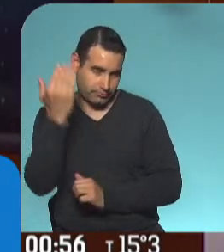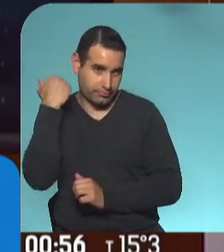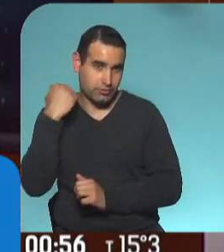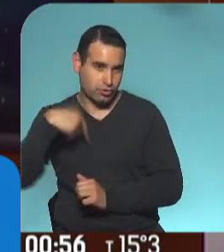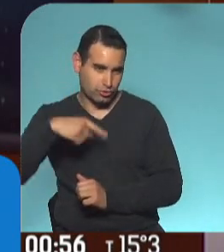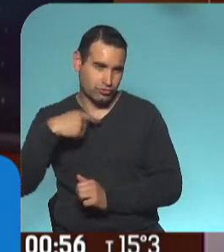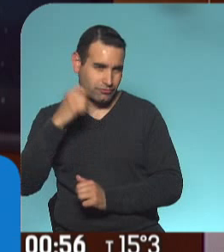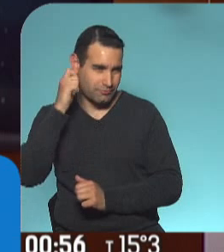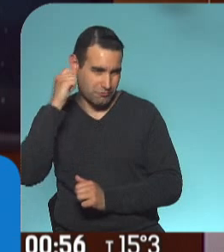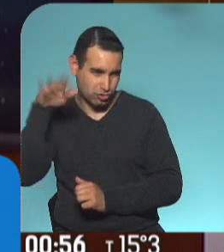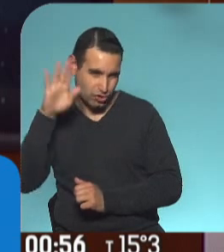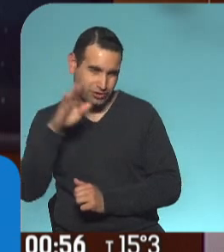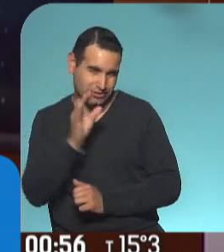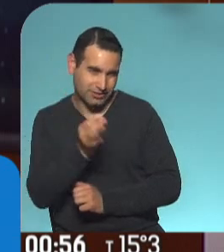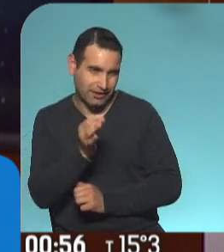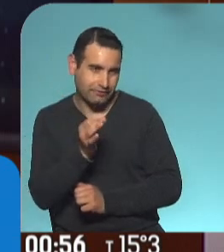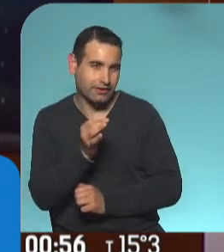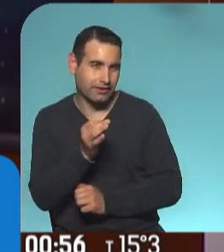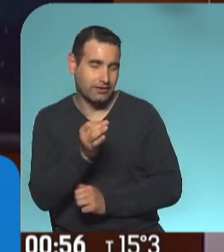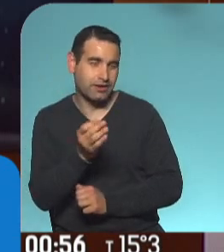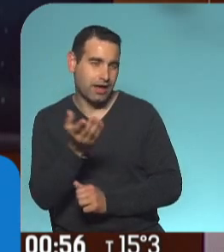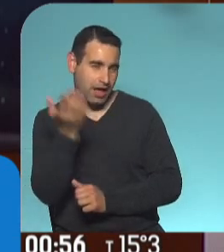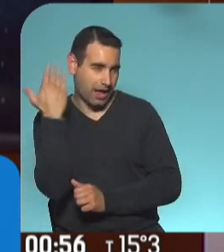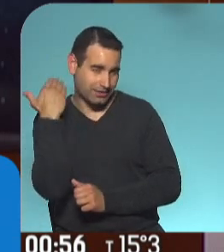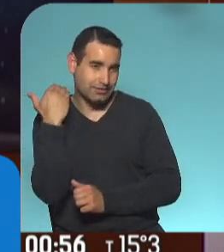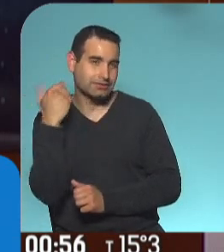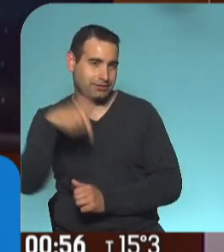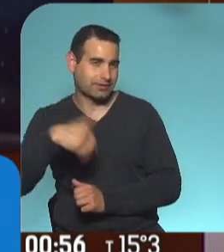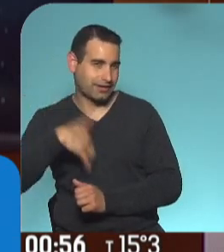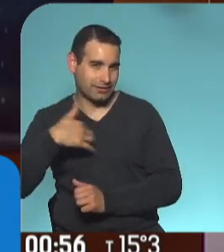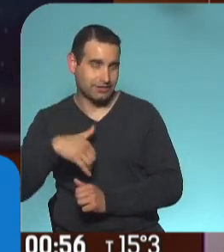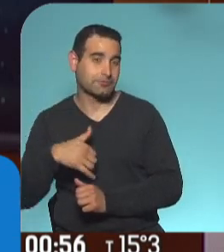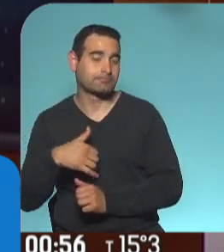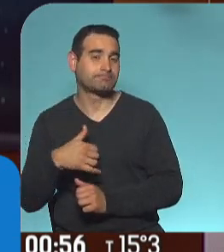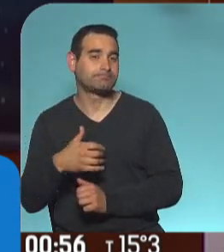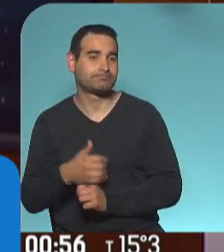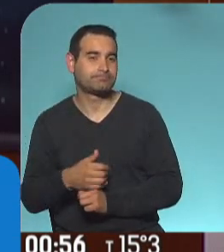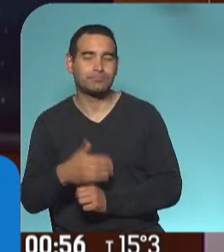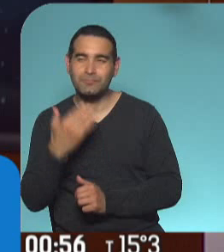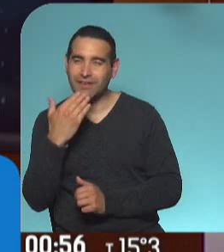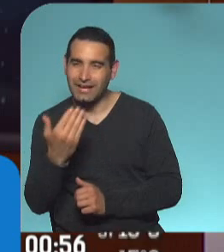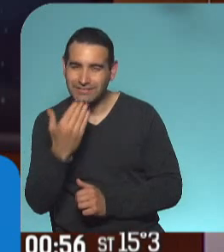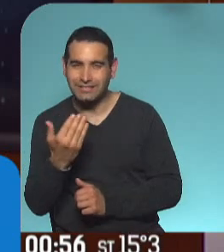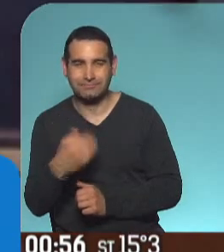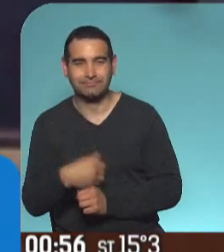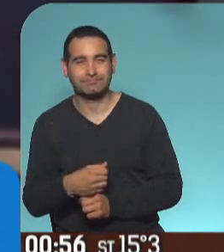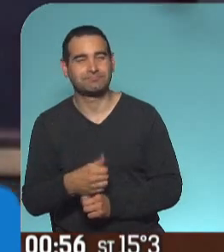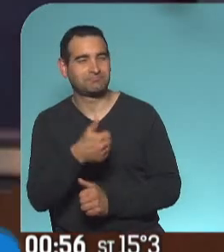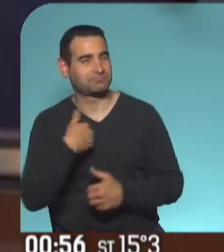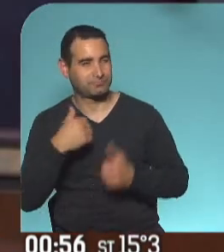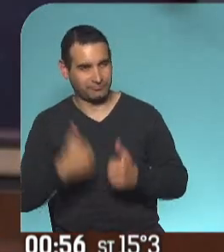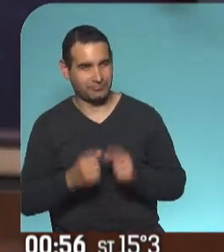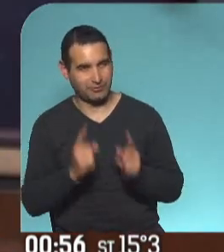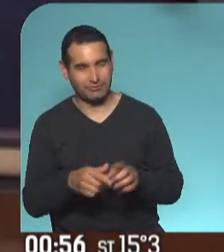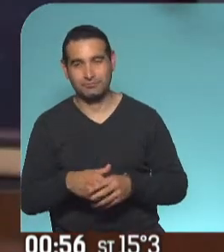nuestra edad del pasado no muy lejano que tenemos en la argentina lo que yo sigo en el mismo lugar muy